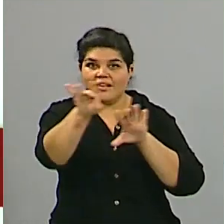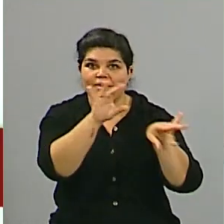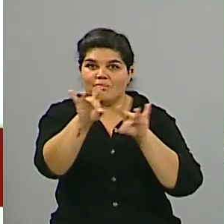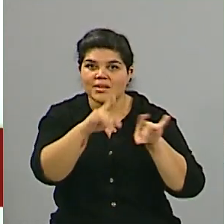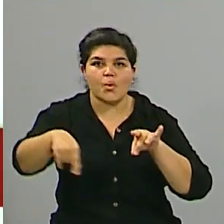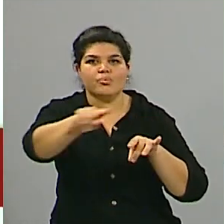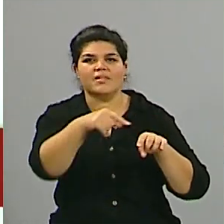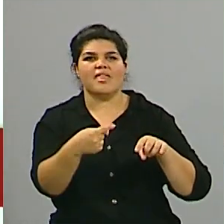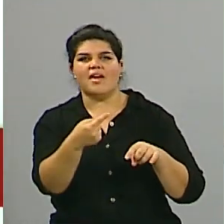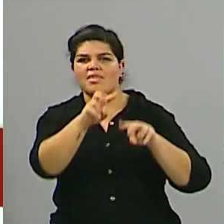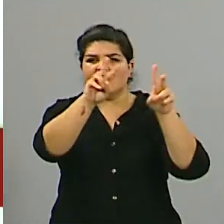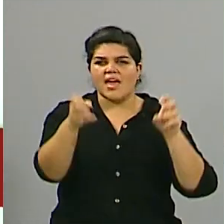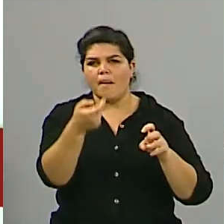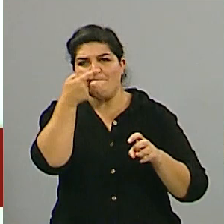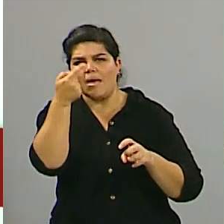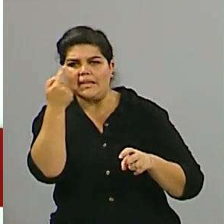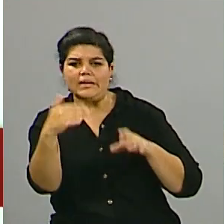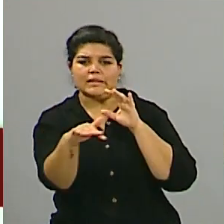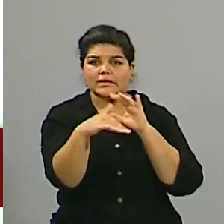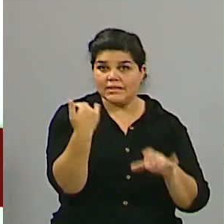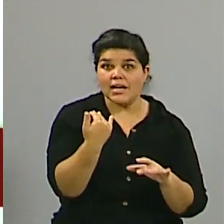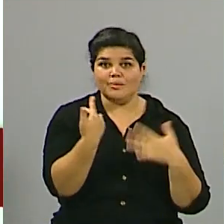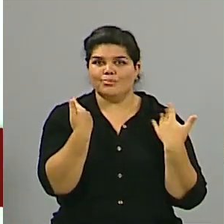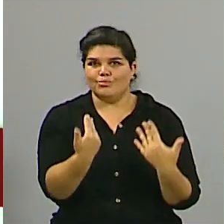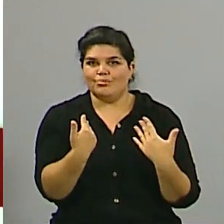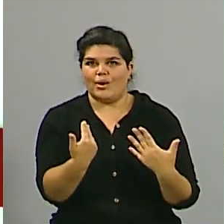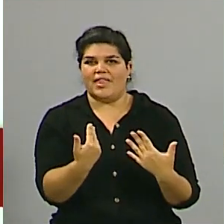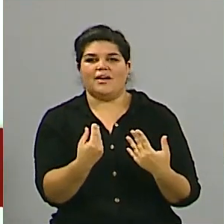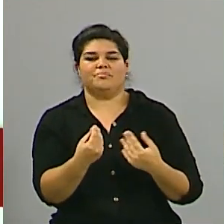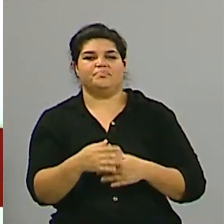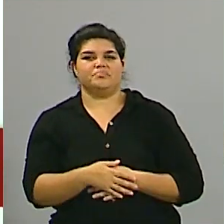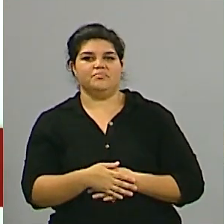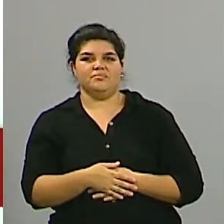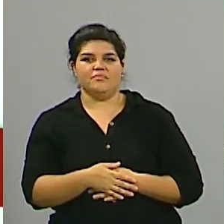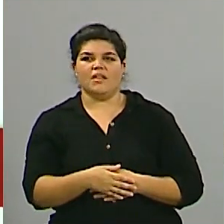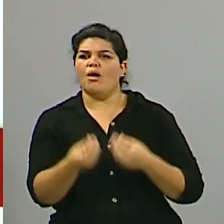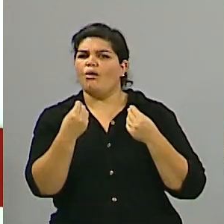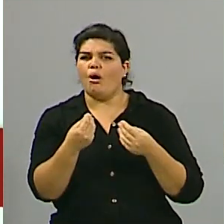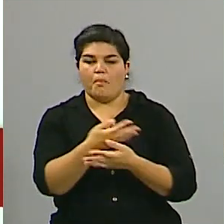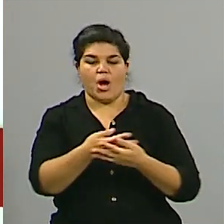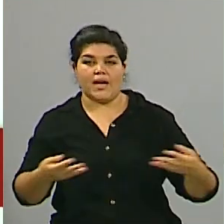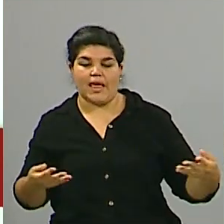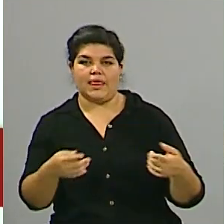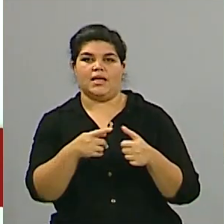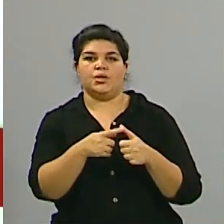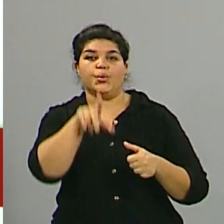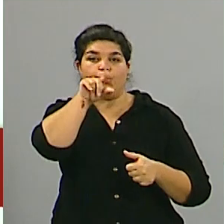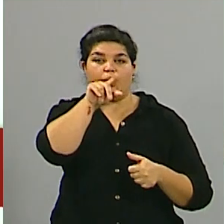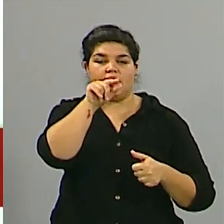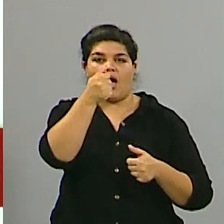tienen algún tema que quieren que abordemos aquí en Chat Político, nos lo hagan saber a través de nuestras redes. Estamos en